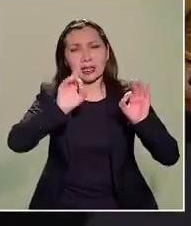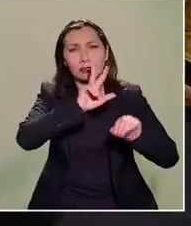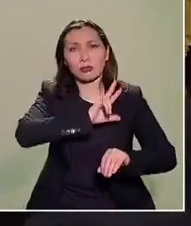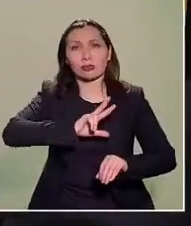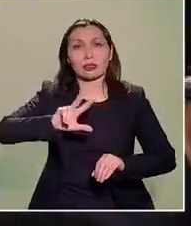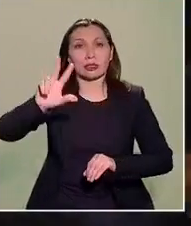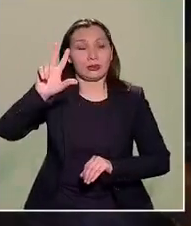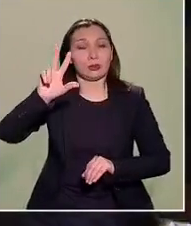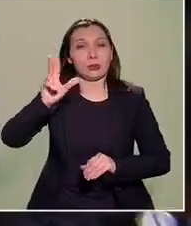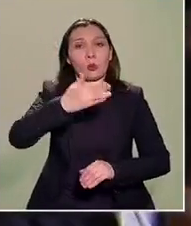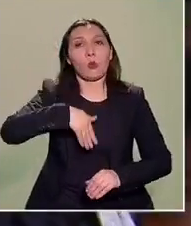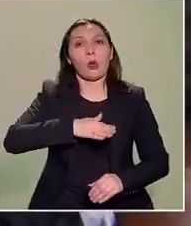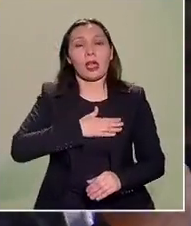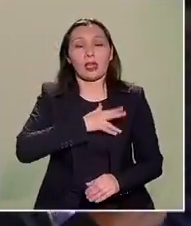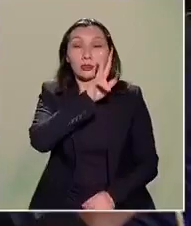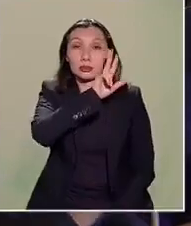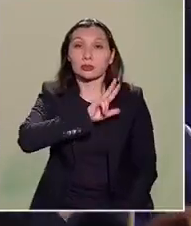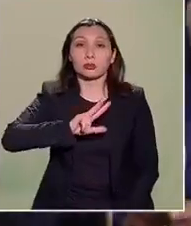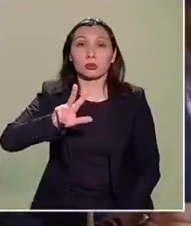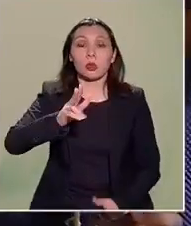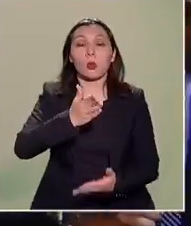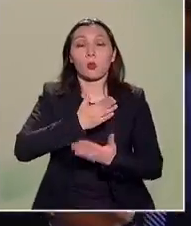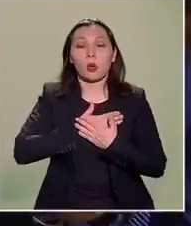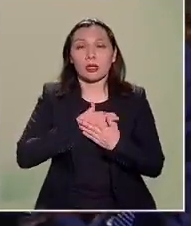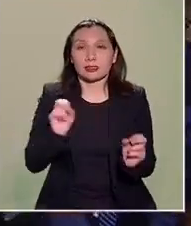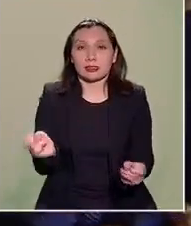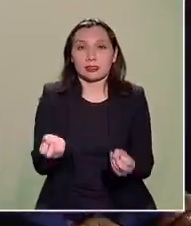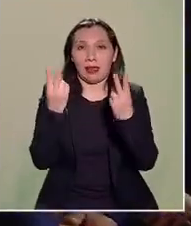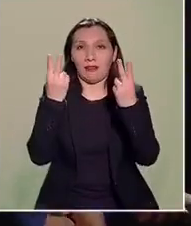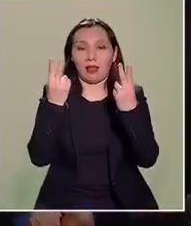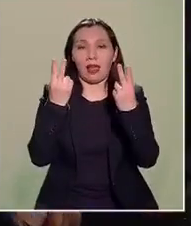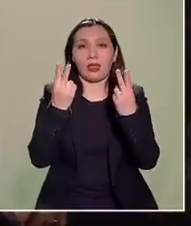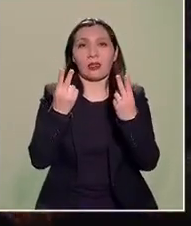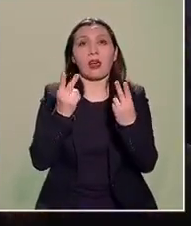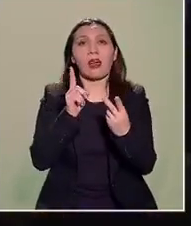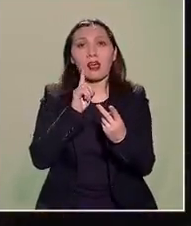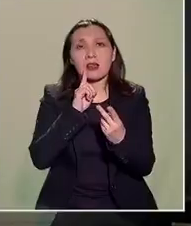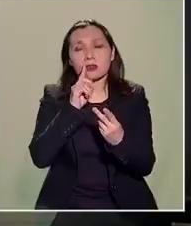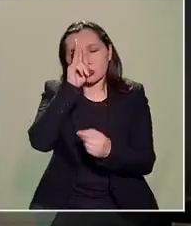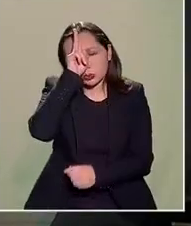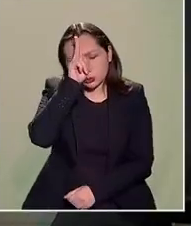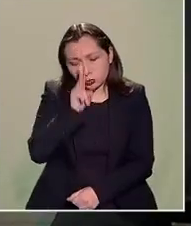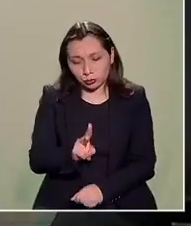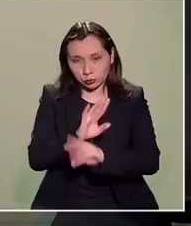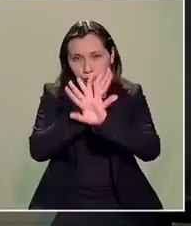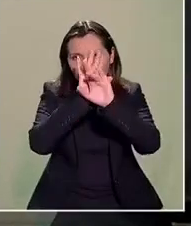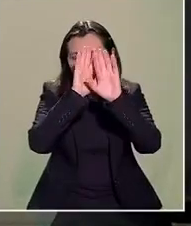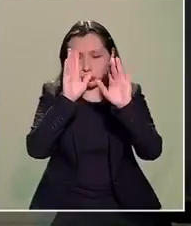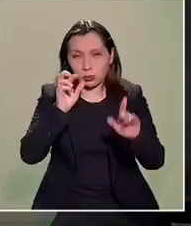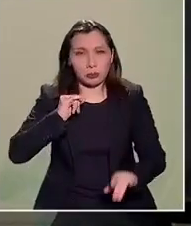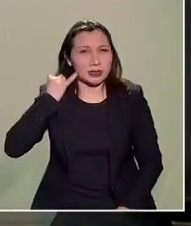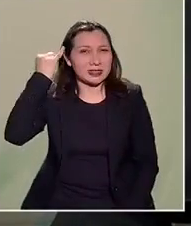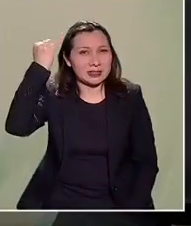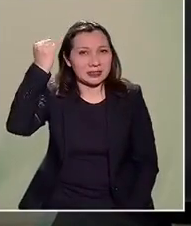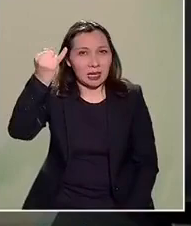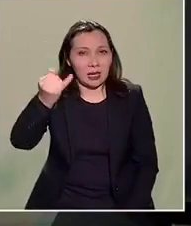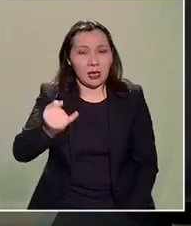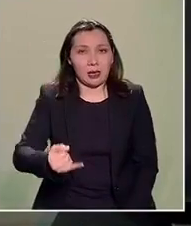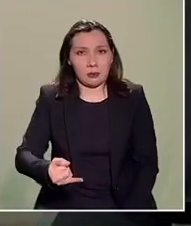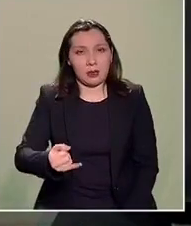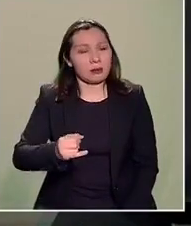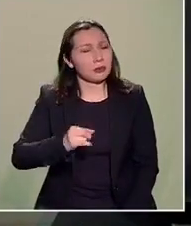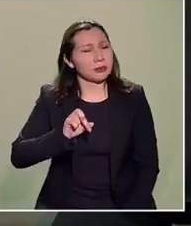señores nuestro señor y nuestro salvador a quien sea la honra y la gloria por siempre